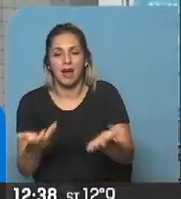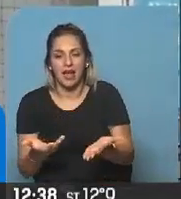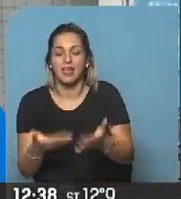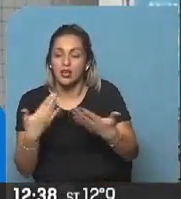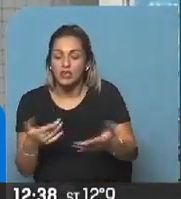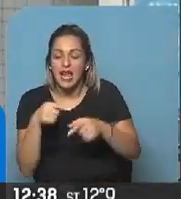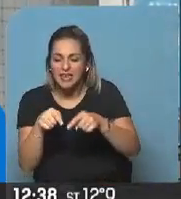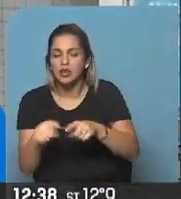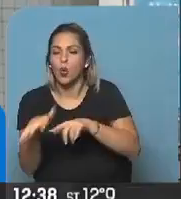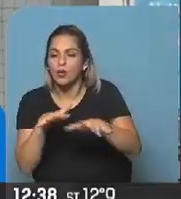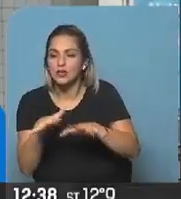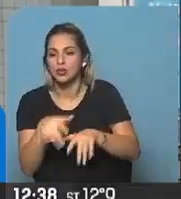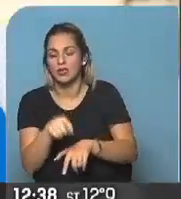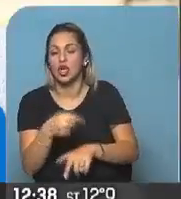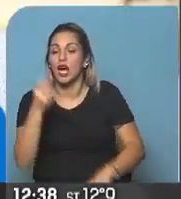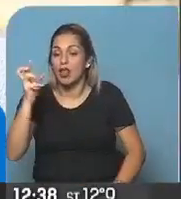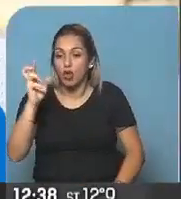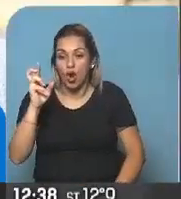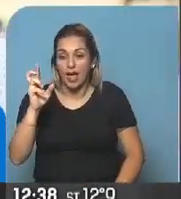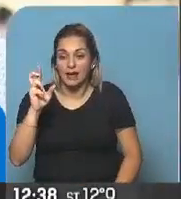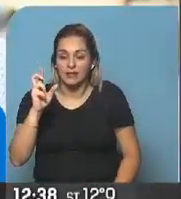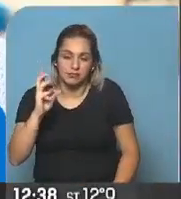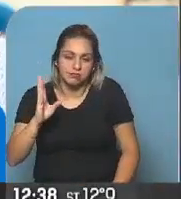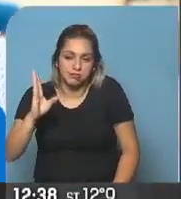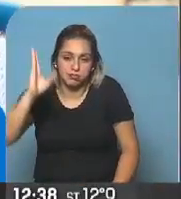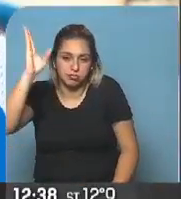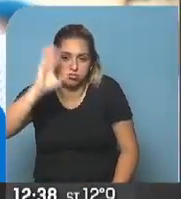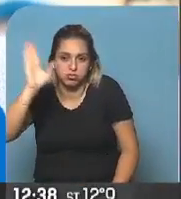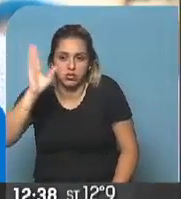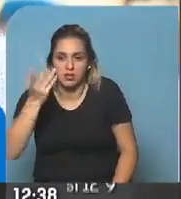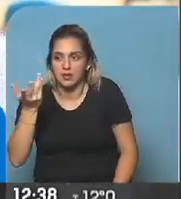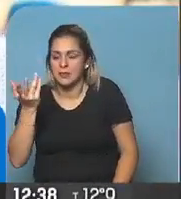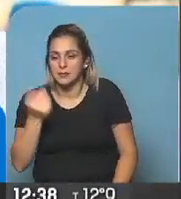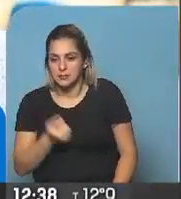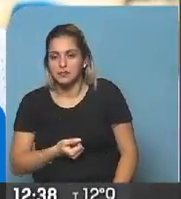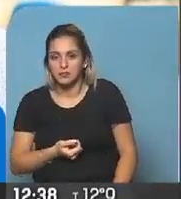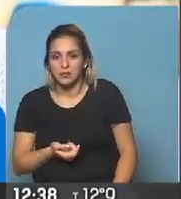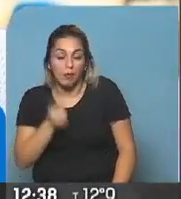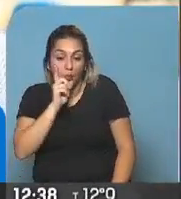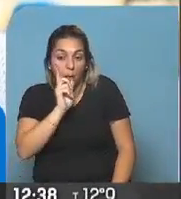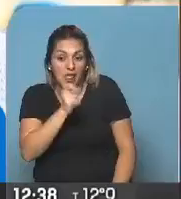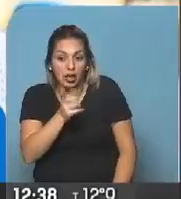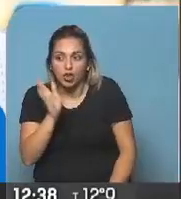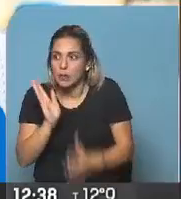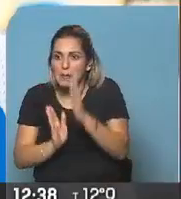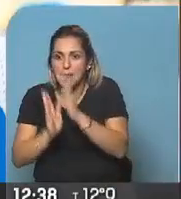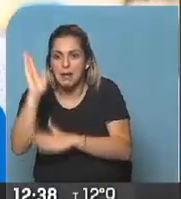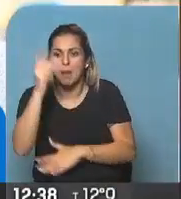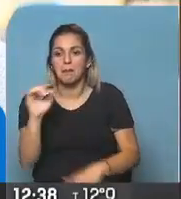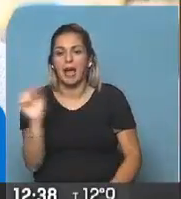frente a una situación en donde el dólar ha llegado a un nivel muy peligroso para un